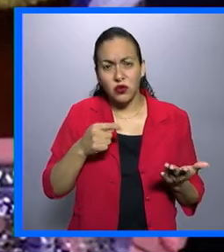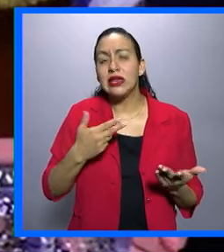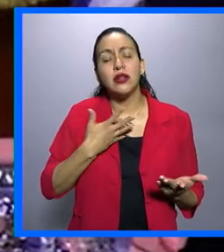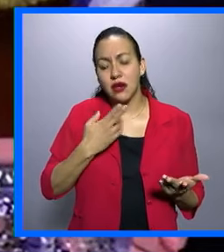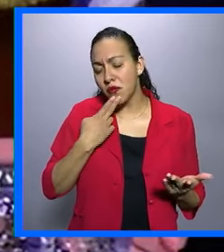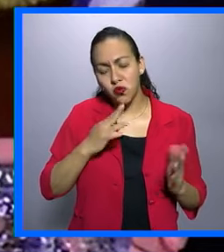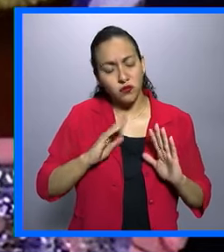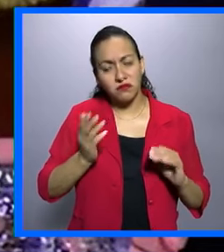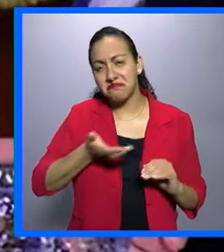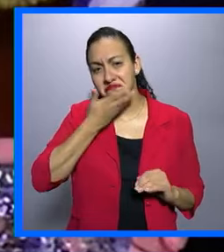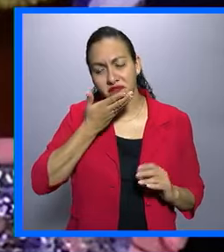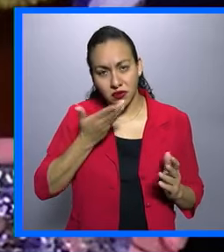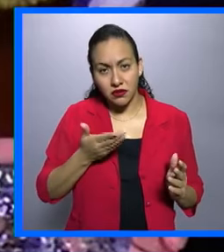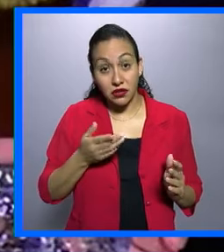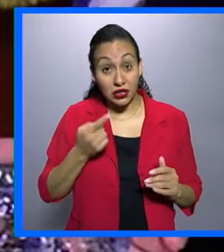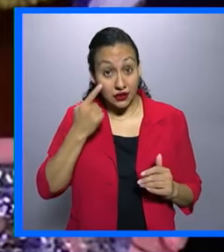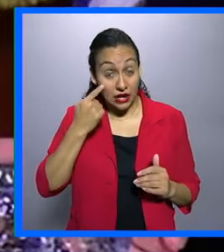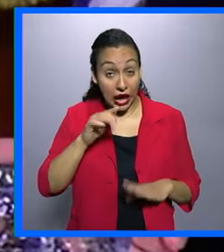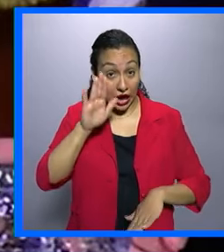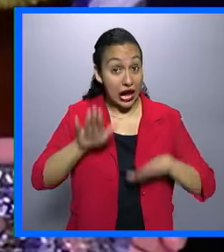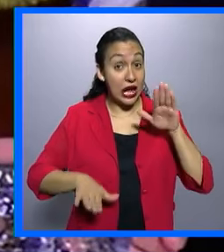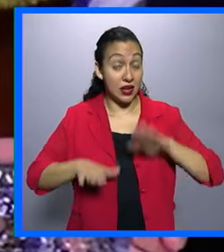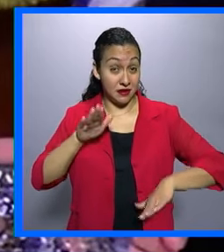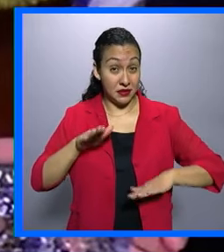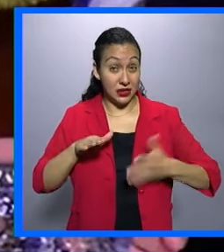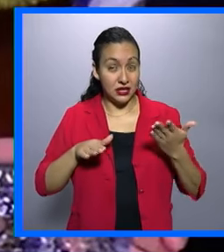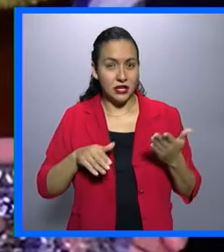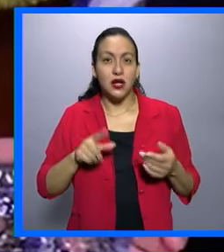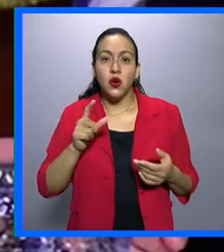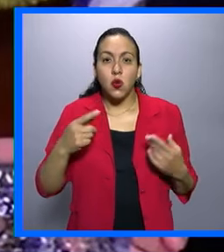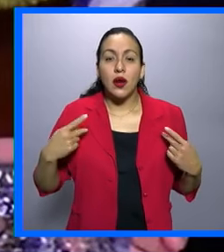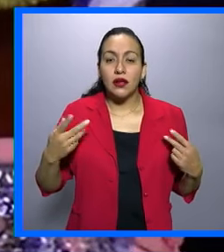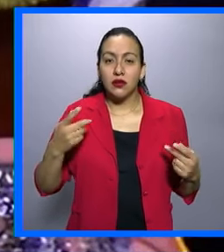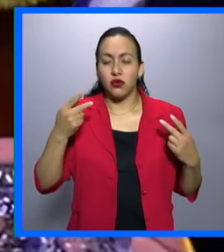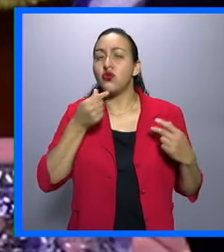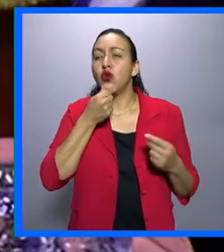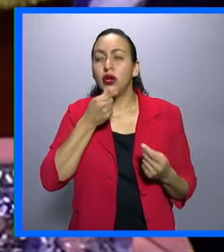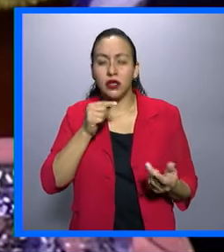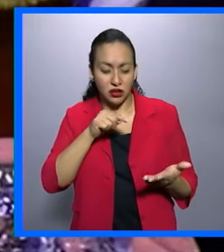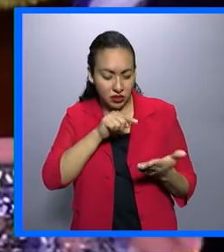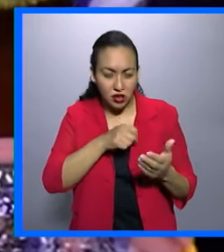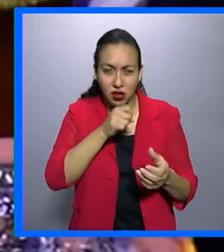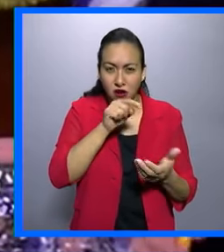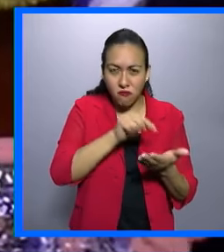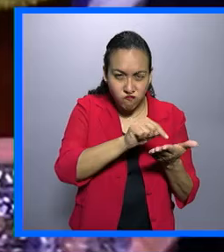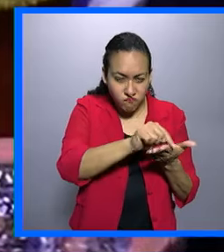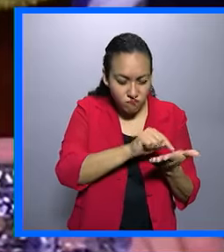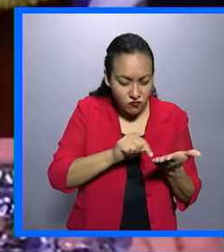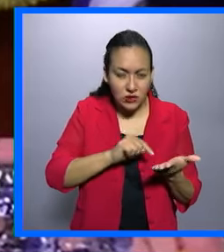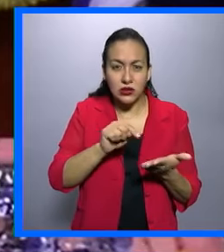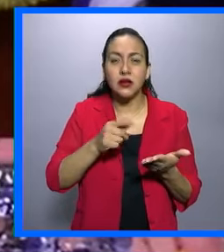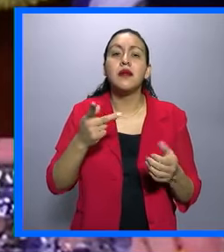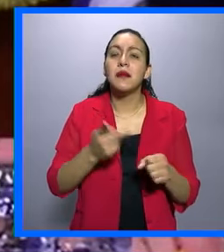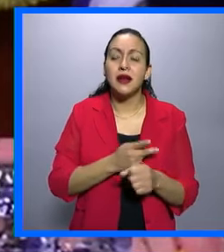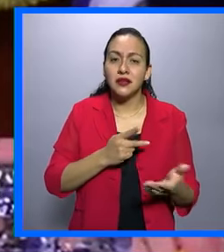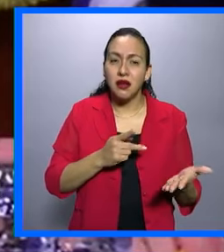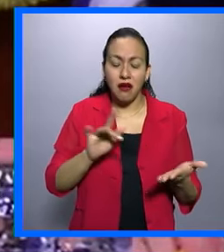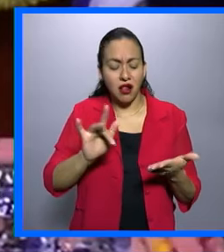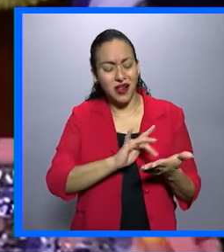inteligente, y a veces el simple hecho de que tengan la posibilidad de acceder a pues les